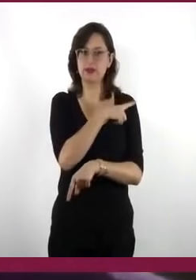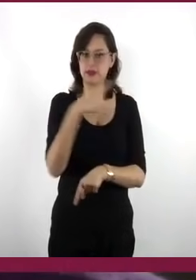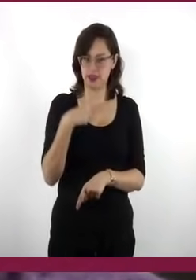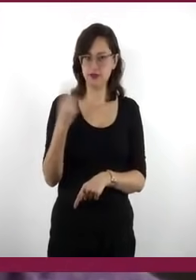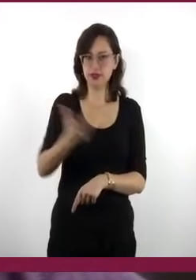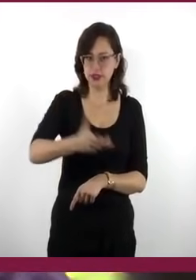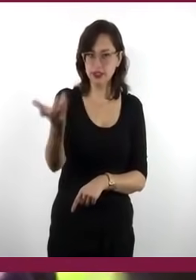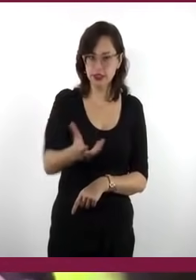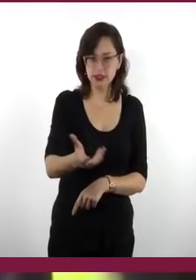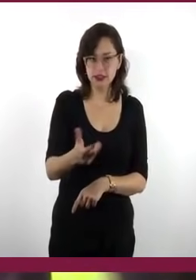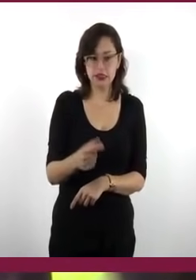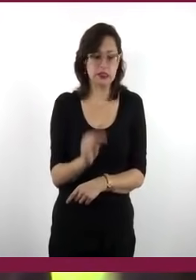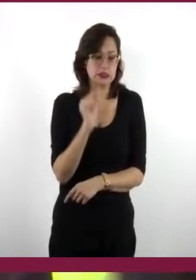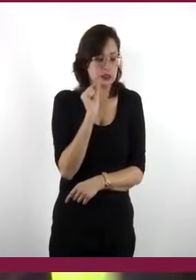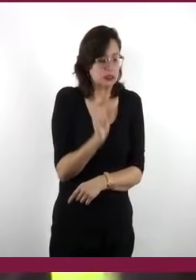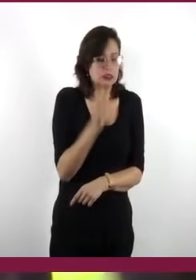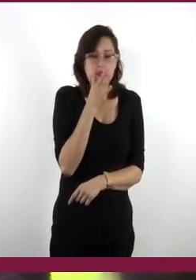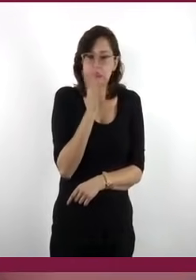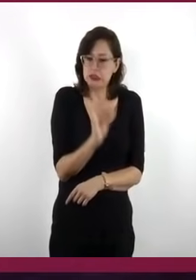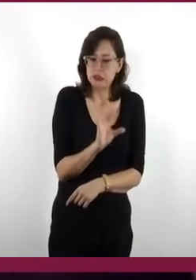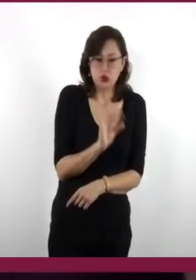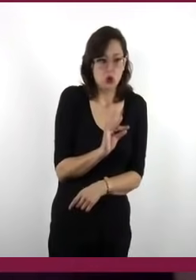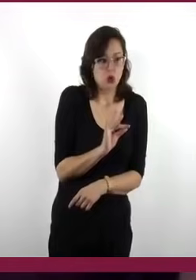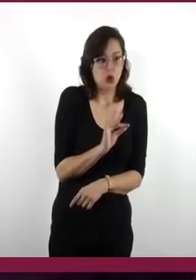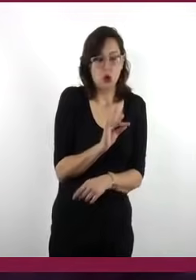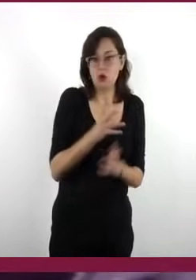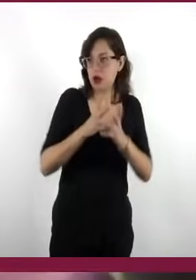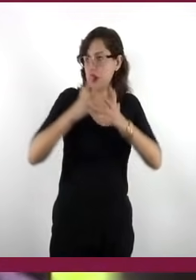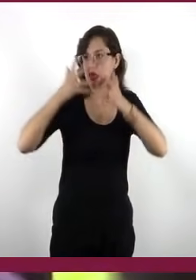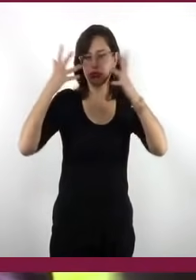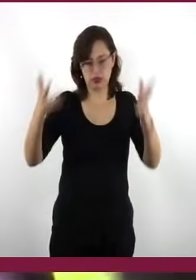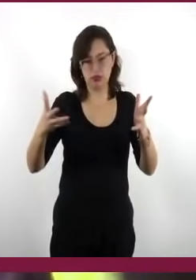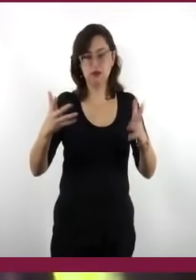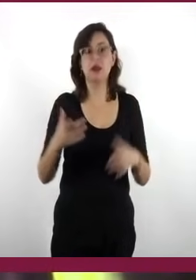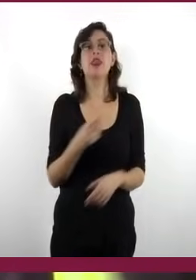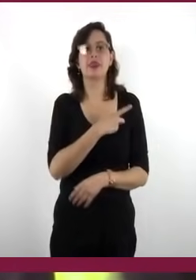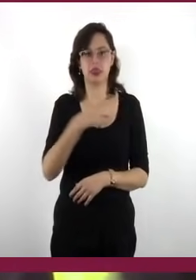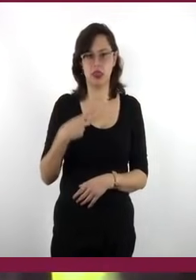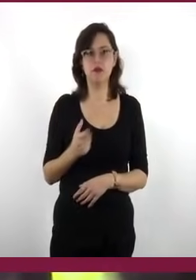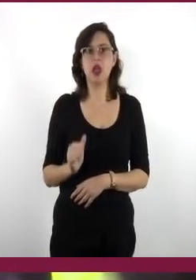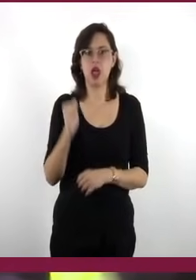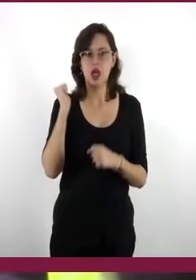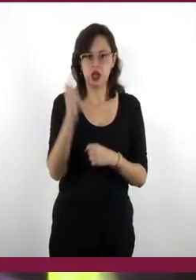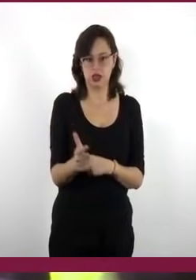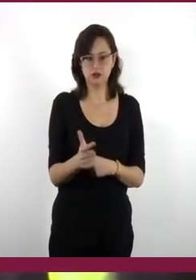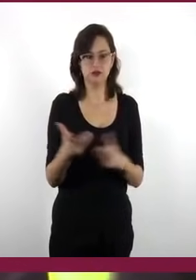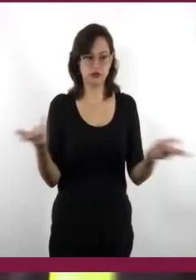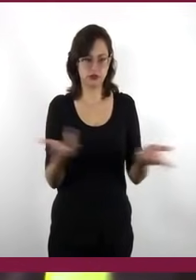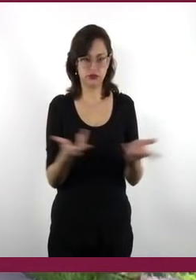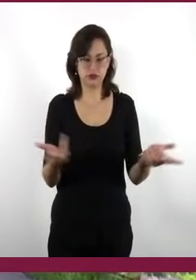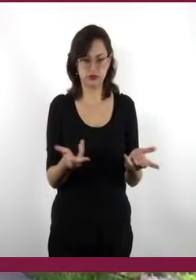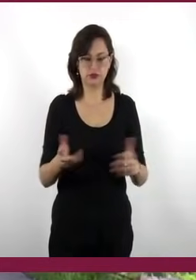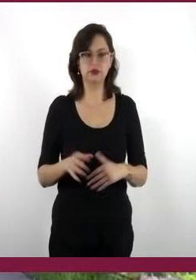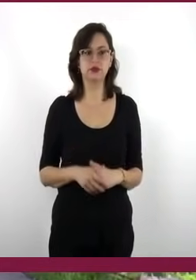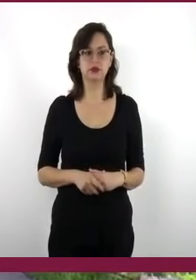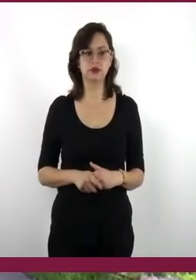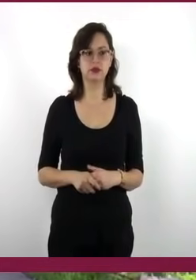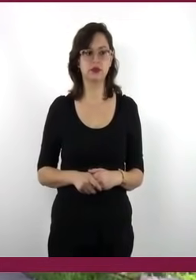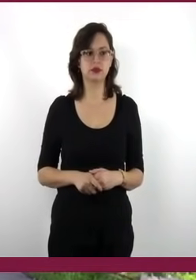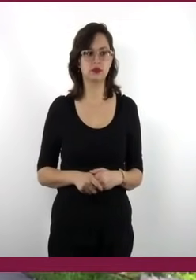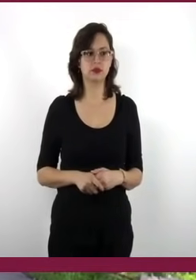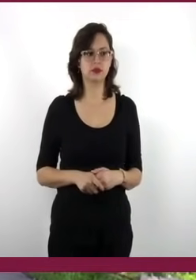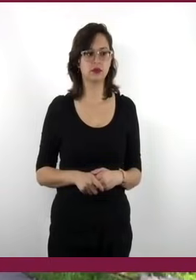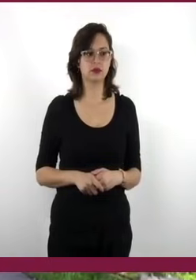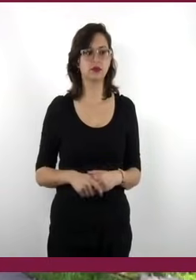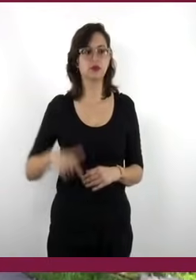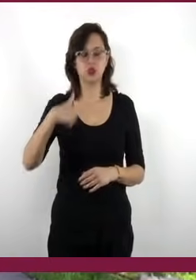Desde lo más chiquito hasta algo enorme. Pero algo hagan para arreglar este planeta. A